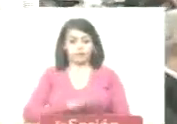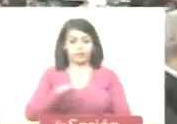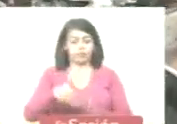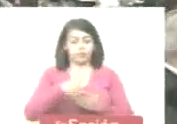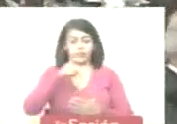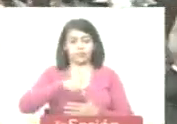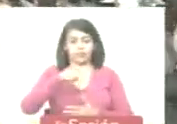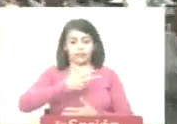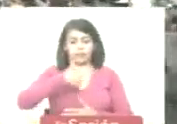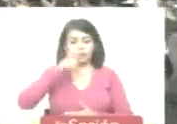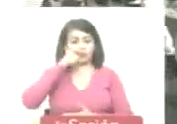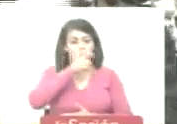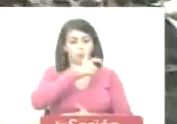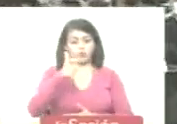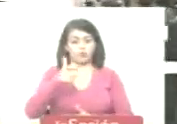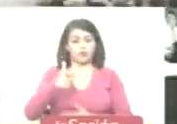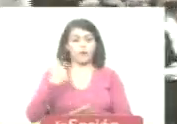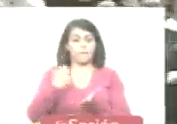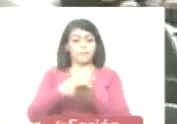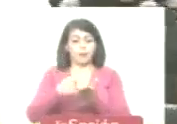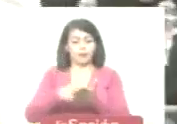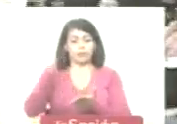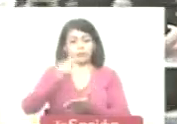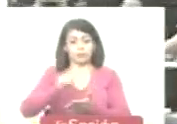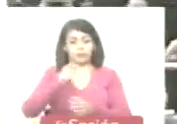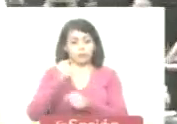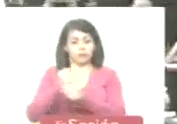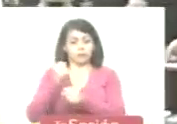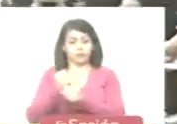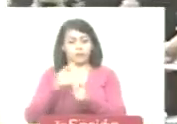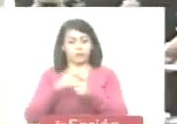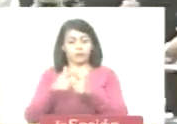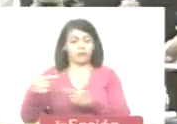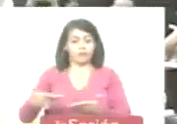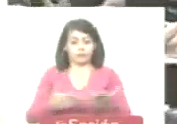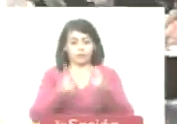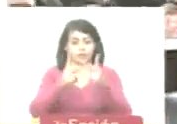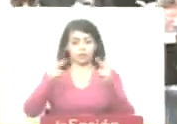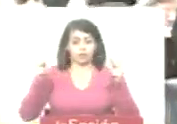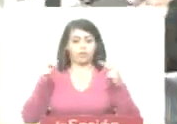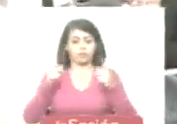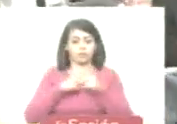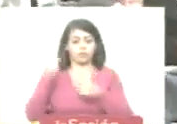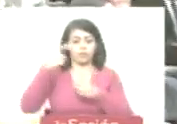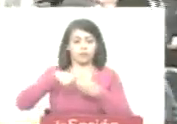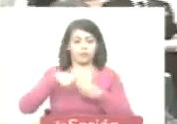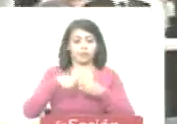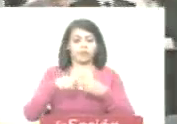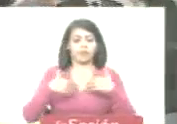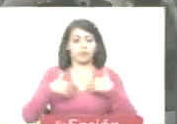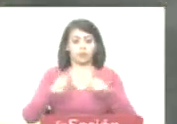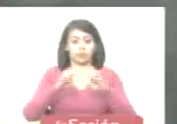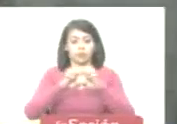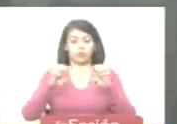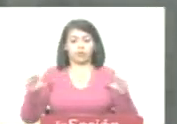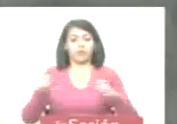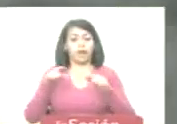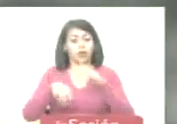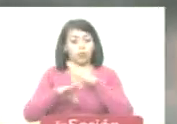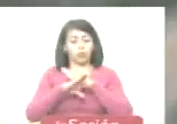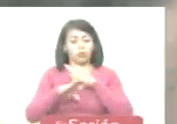necesidades de nuestro pueblo, de salario pasando por empleo, llegando a servicios públicos, incluyendo la salud y la educación. Y aún